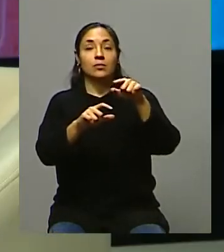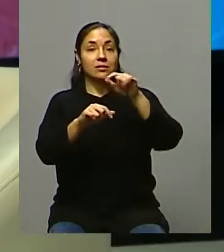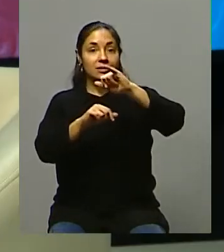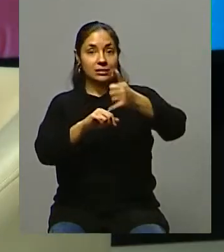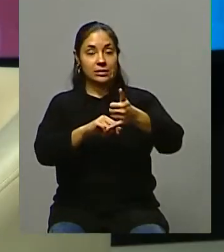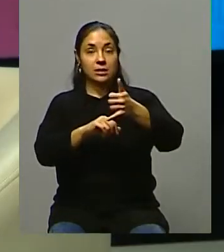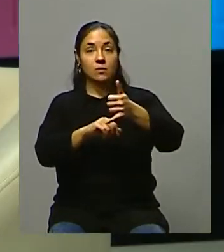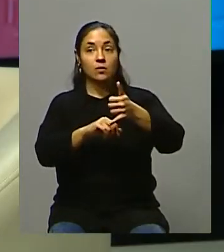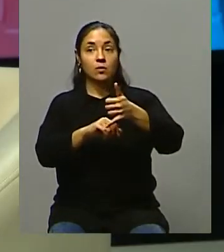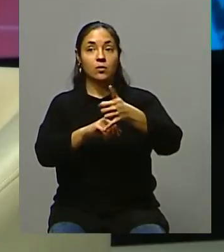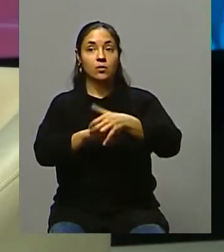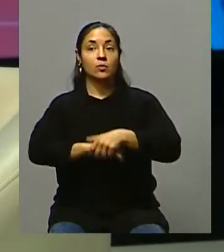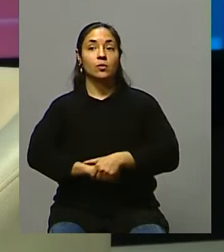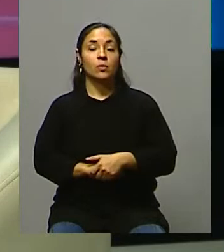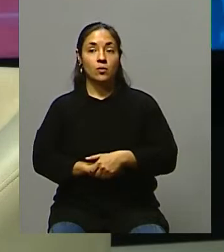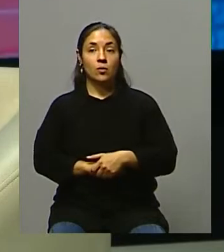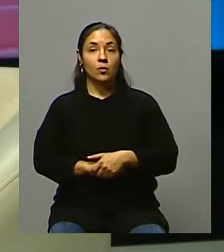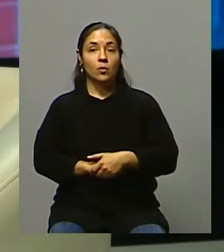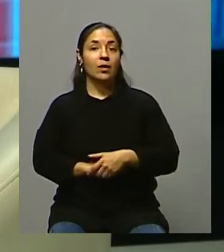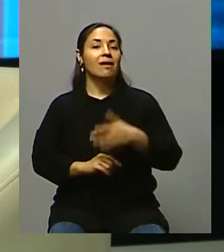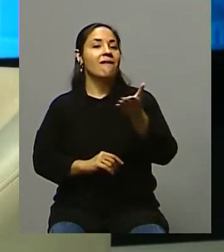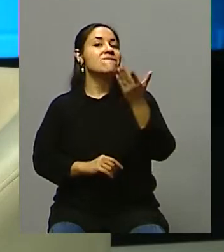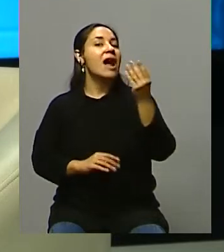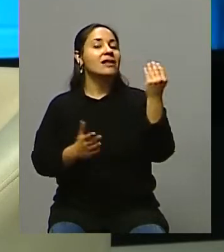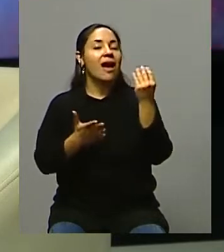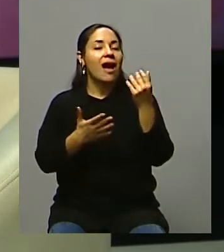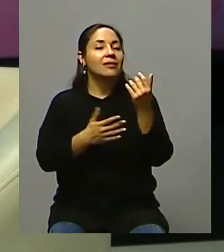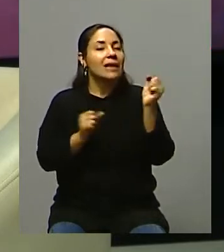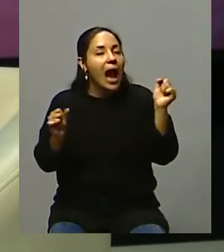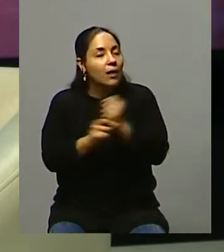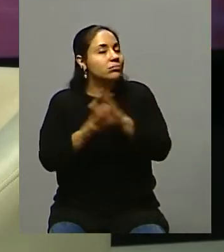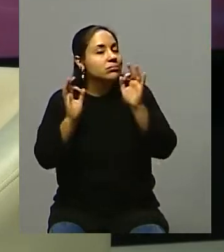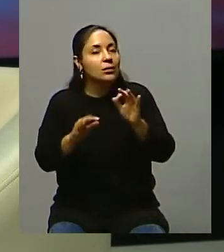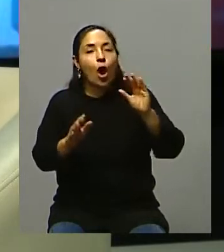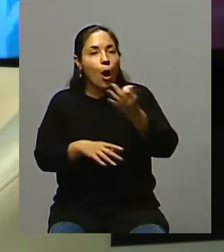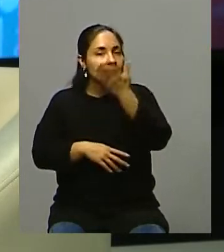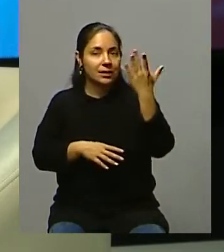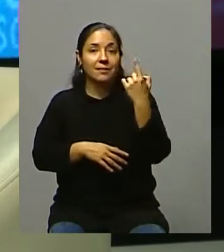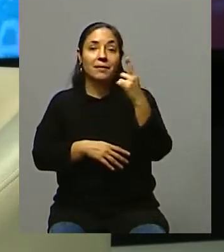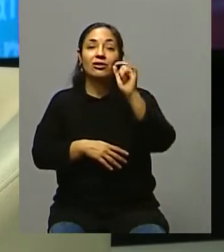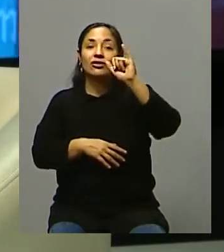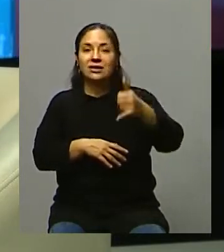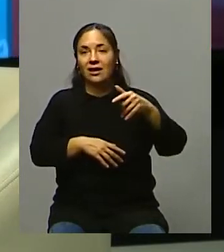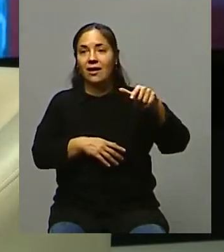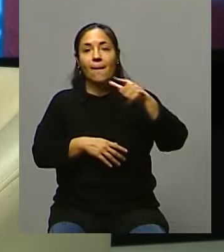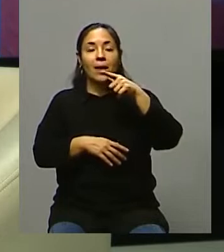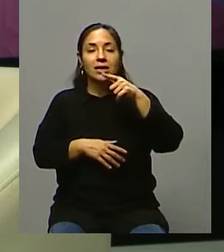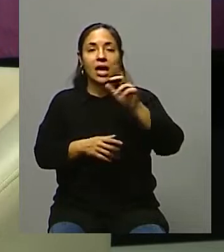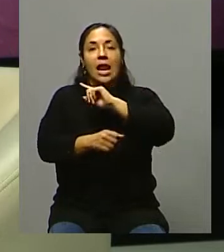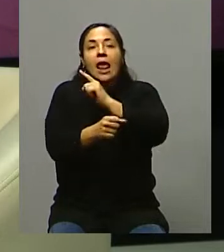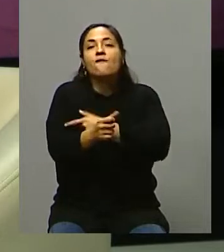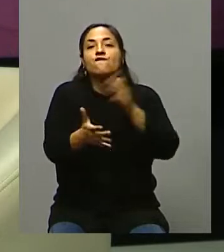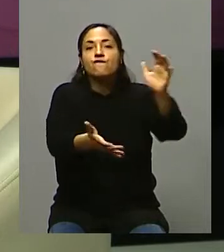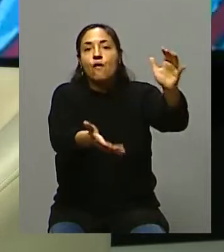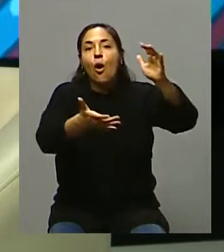plantear, todavía no está incorporado, pero sí ya se habla del primer booster o refuerzo